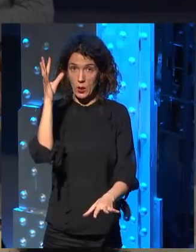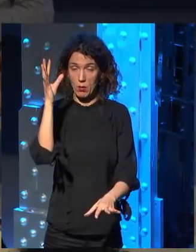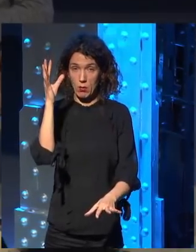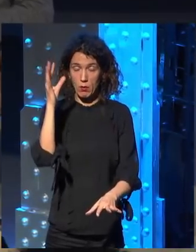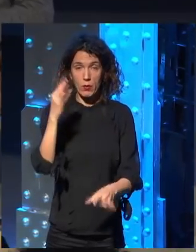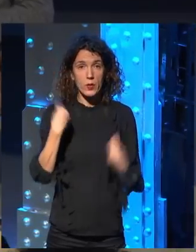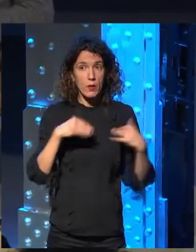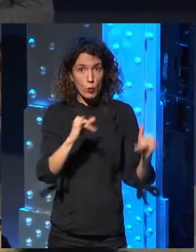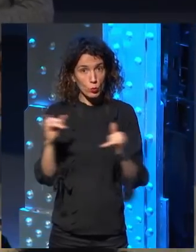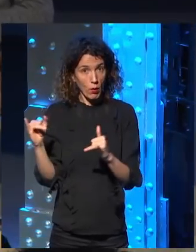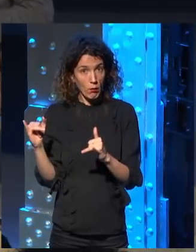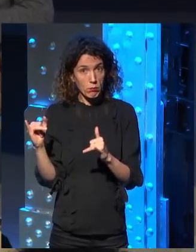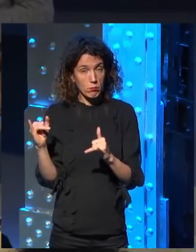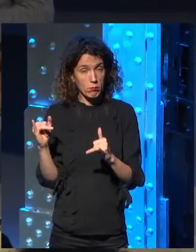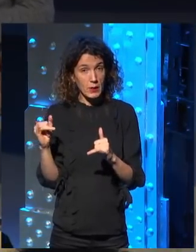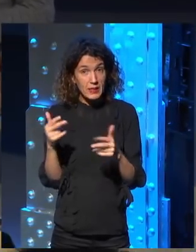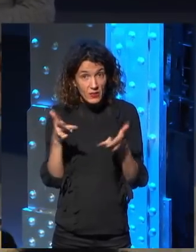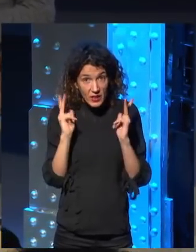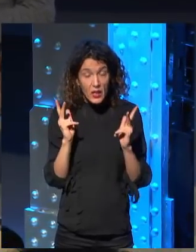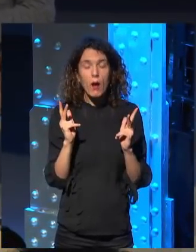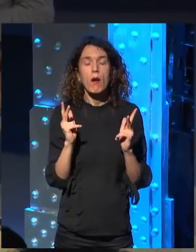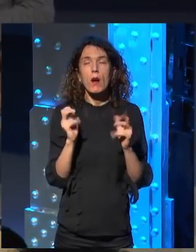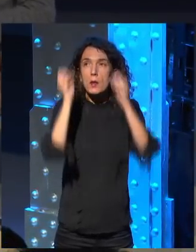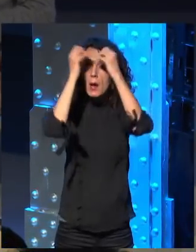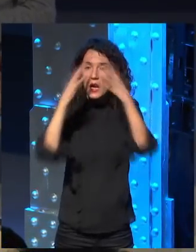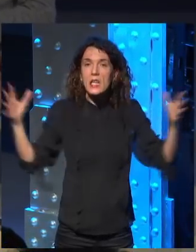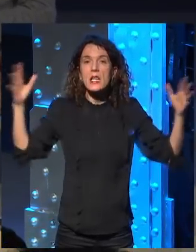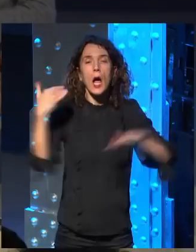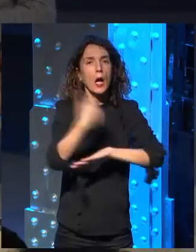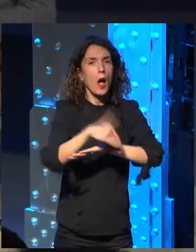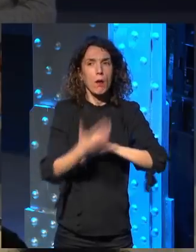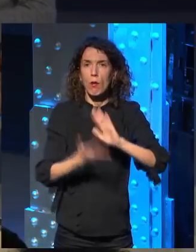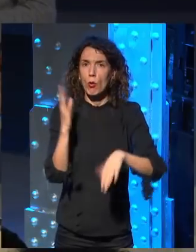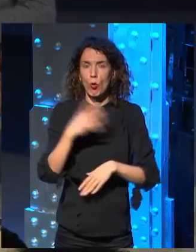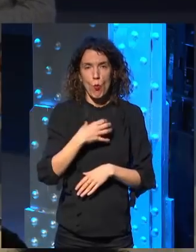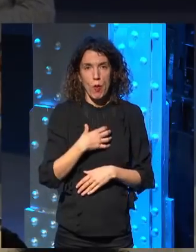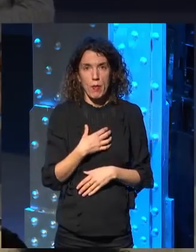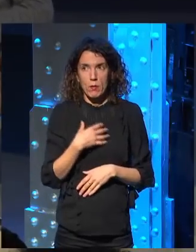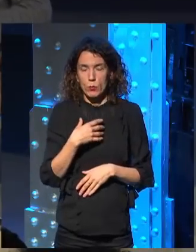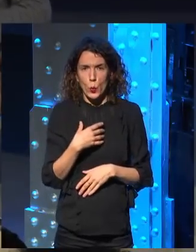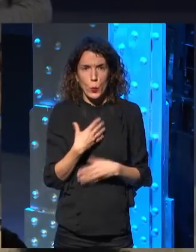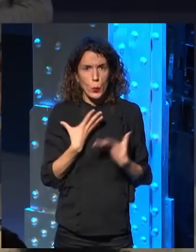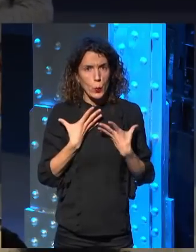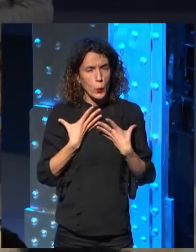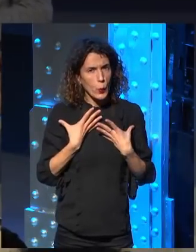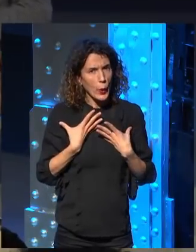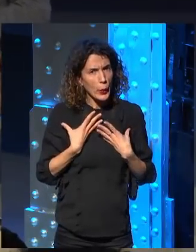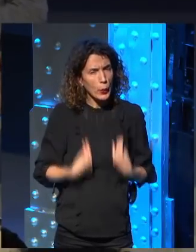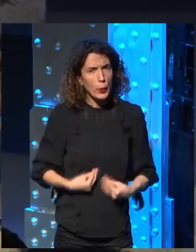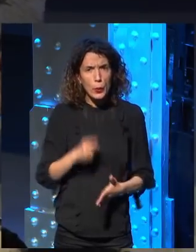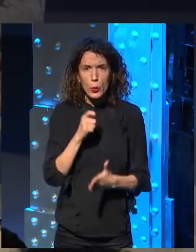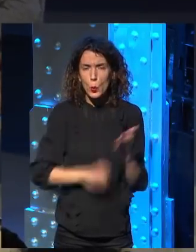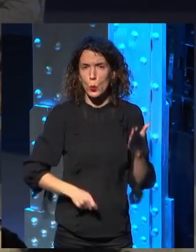de disfrutarla, ¿no? Es, claro, imagínate no poder salir a la calle. Qué tristeza, ¿no? Qué